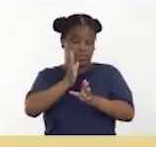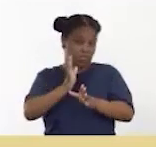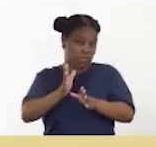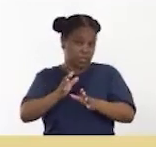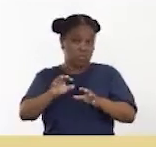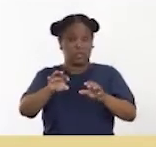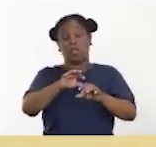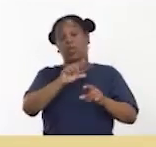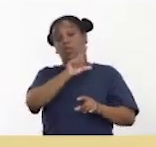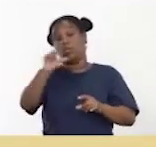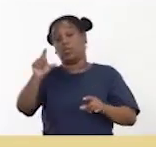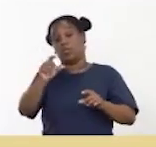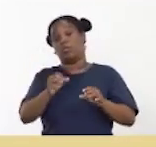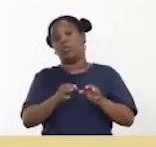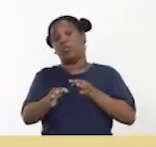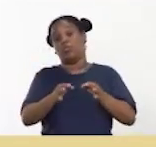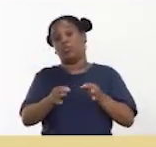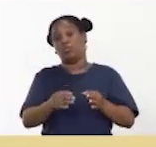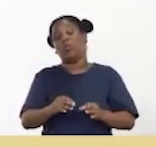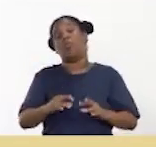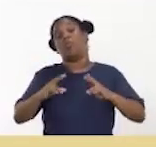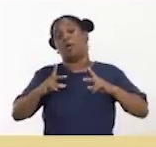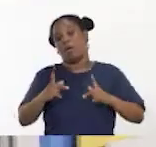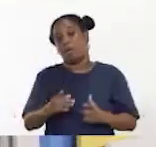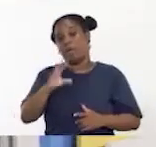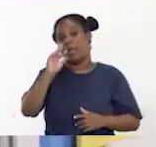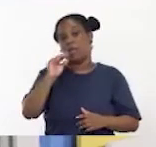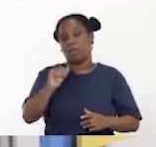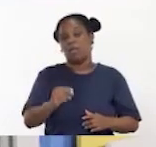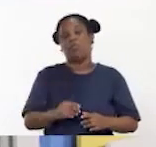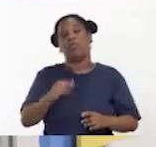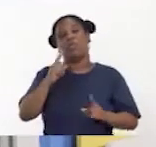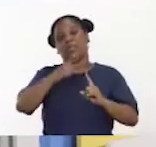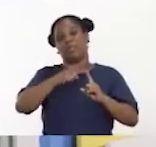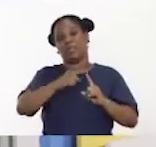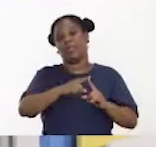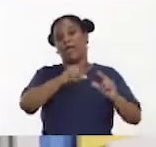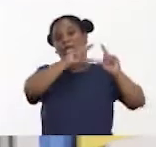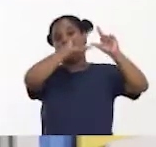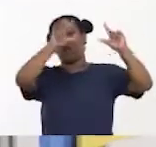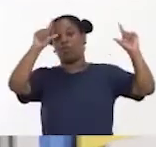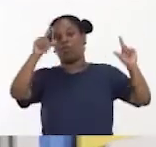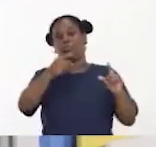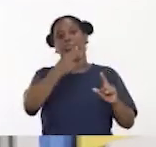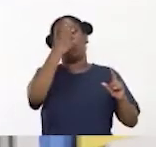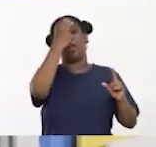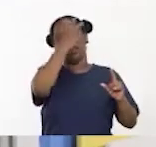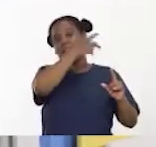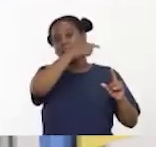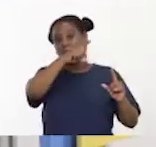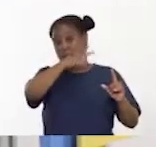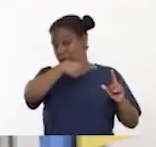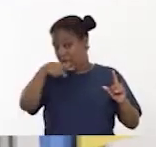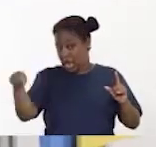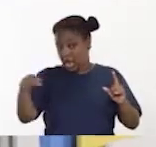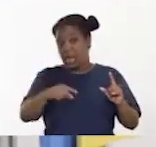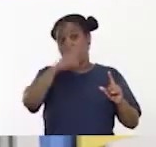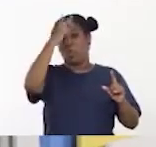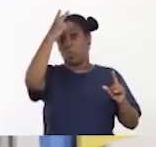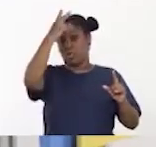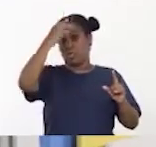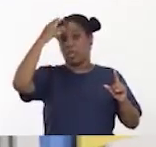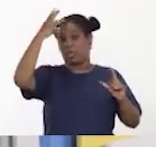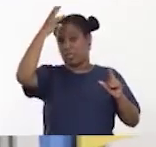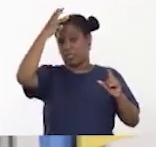como enunciar sus propiedades y construir sus gráficos. Ya en el caso de octavo semestre, tiene que ser un poco más